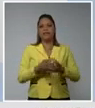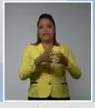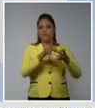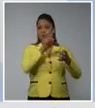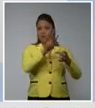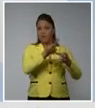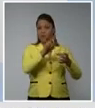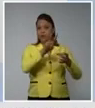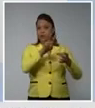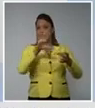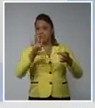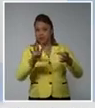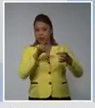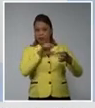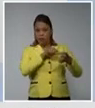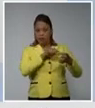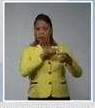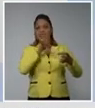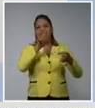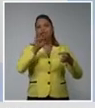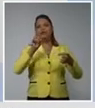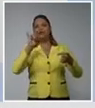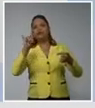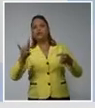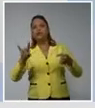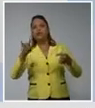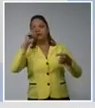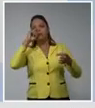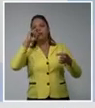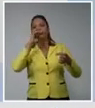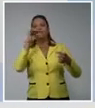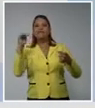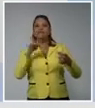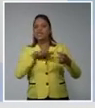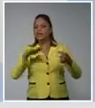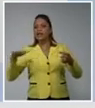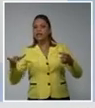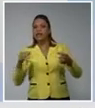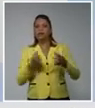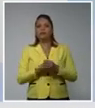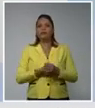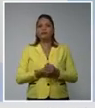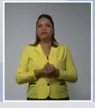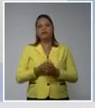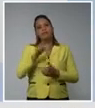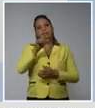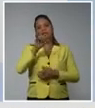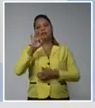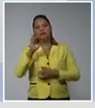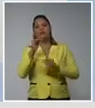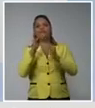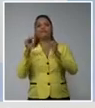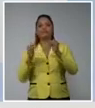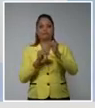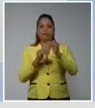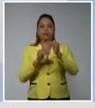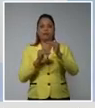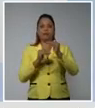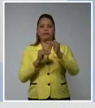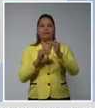125, 109 en edades pediátricas. Estamos hablando de 18 años y menos. Es